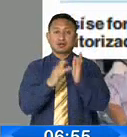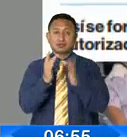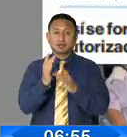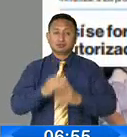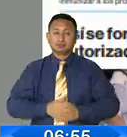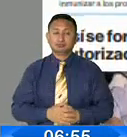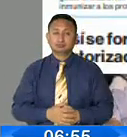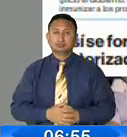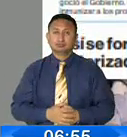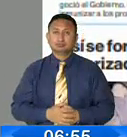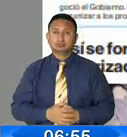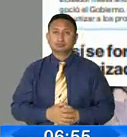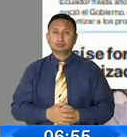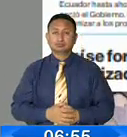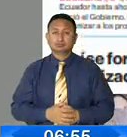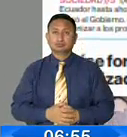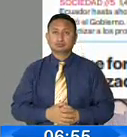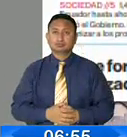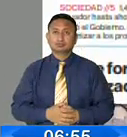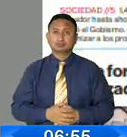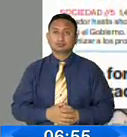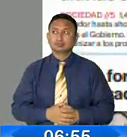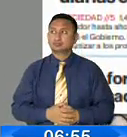ya en el país.